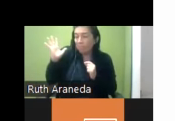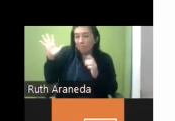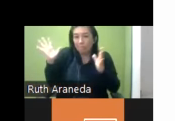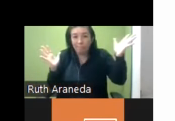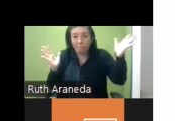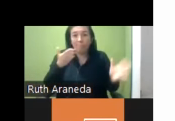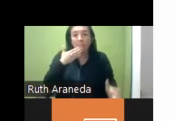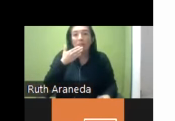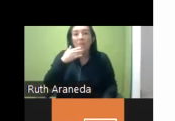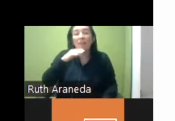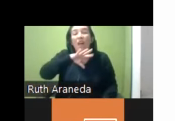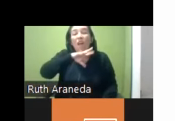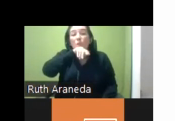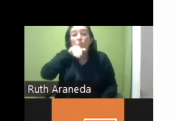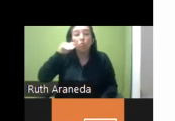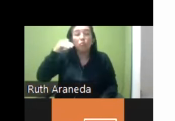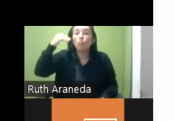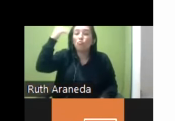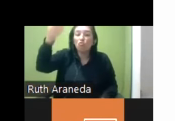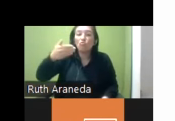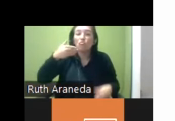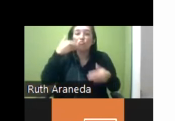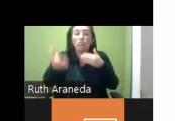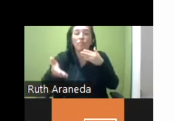adultos momificados desde